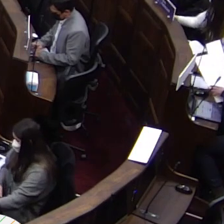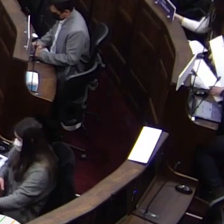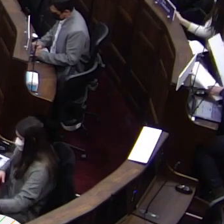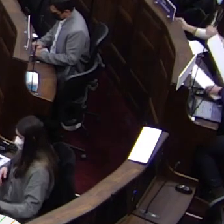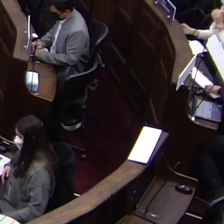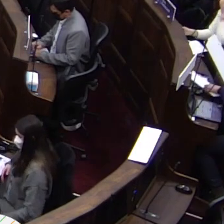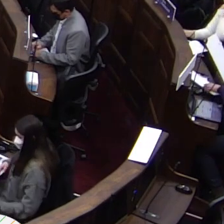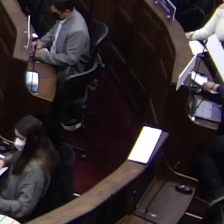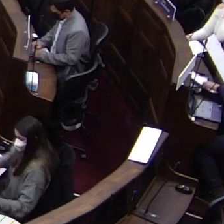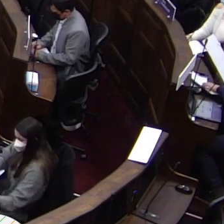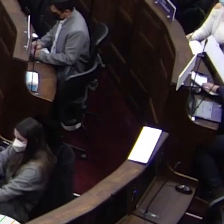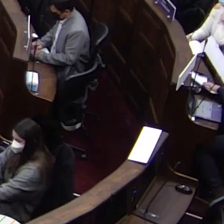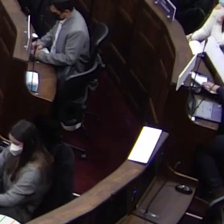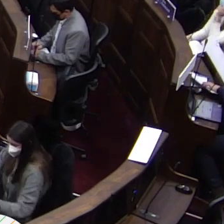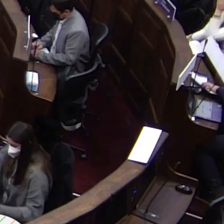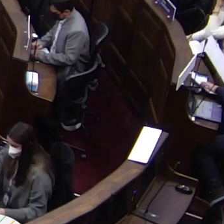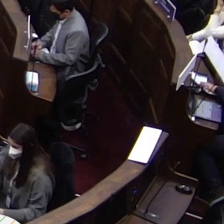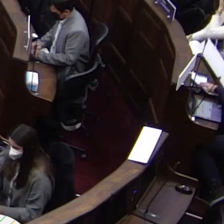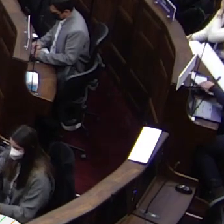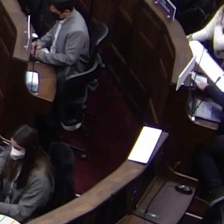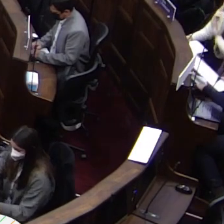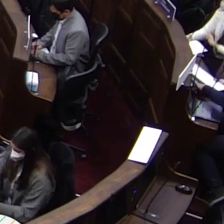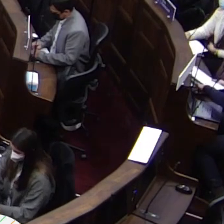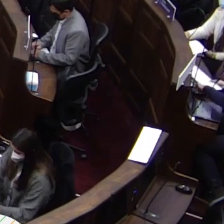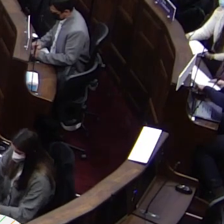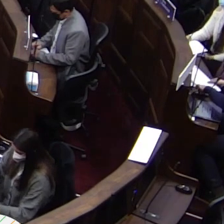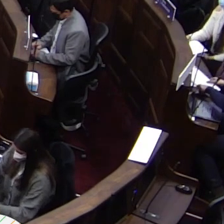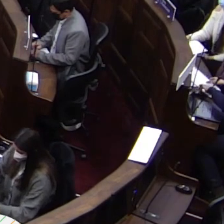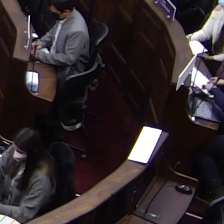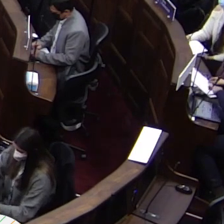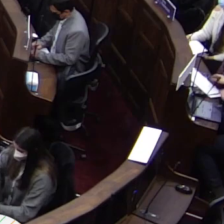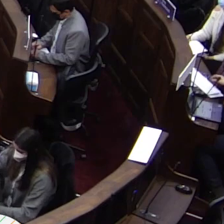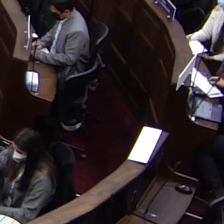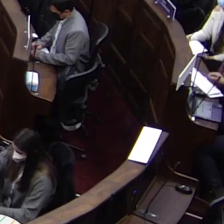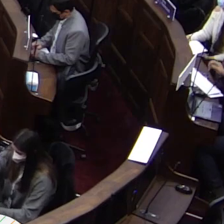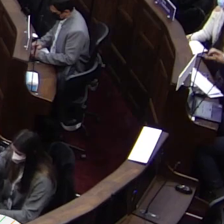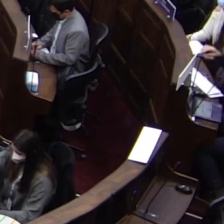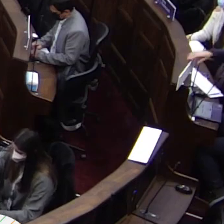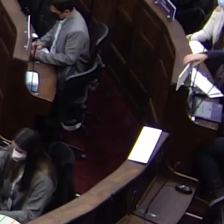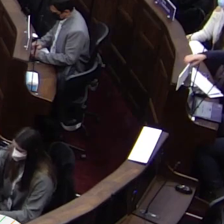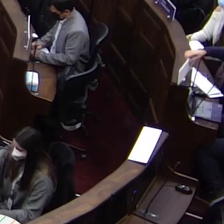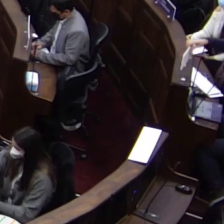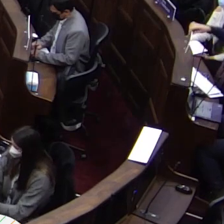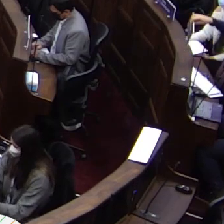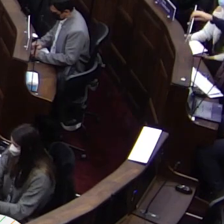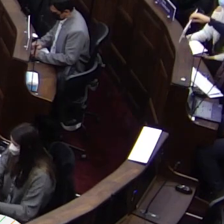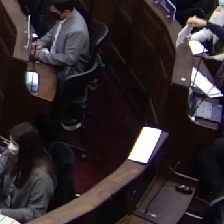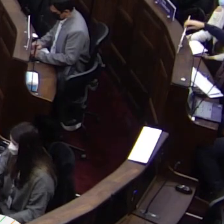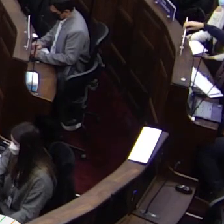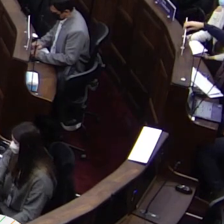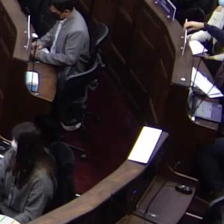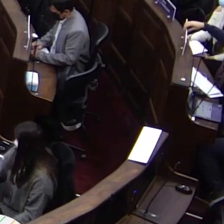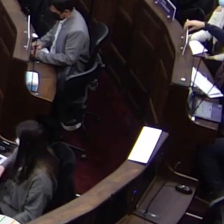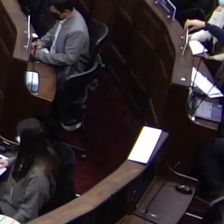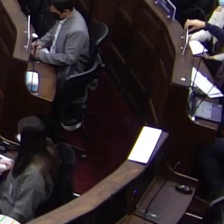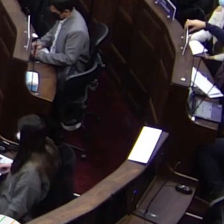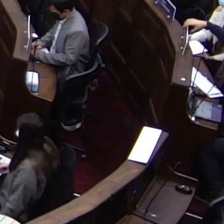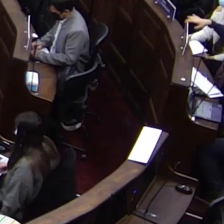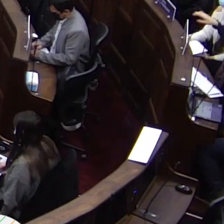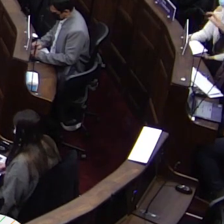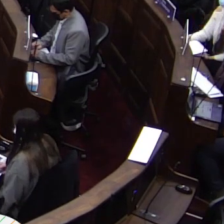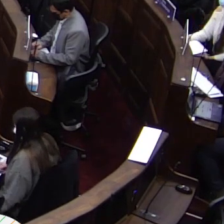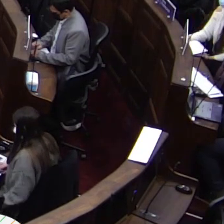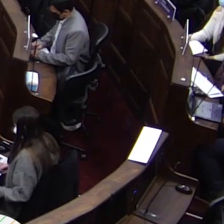Ahora, lo que corresponde es que debe procederse, en primer